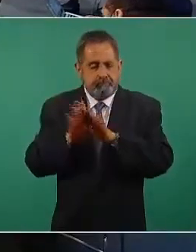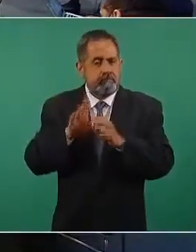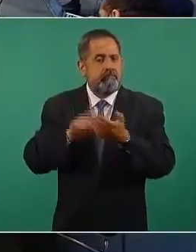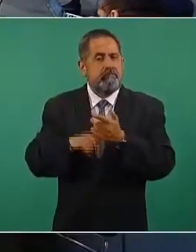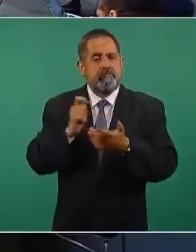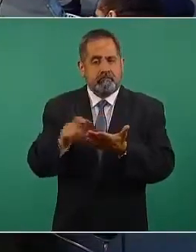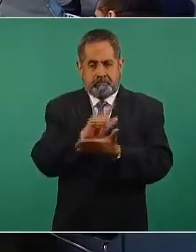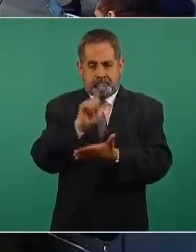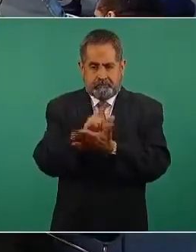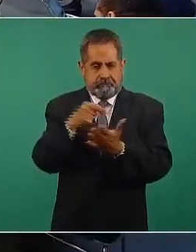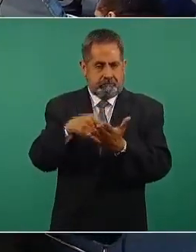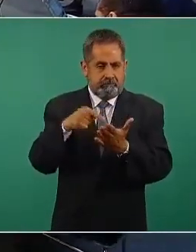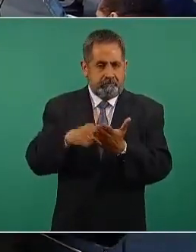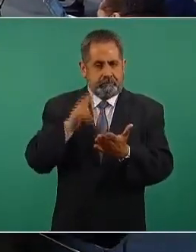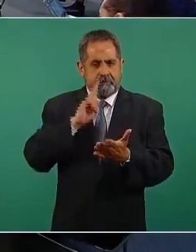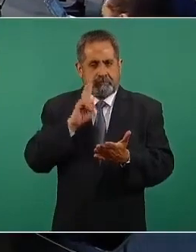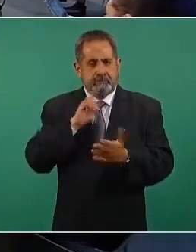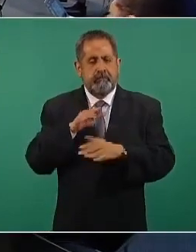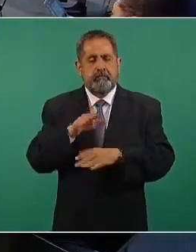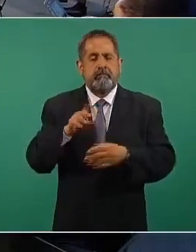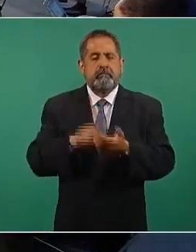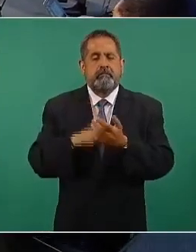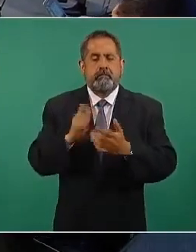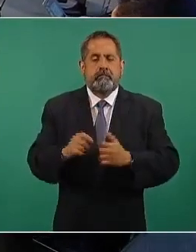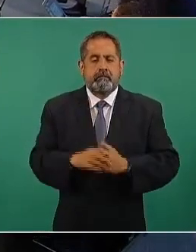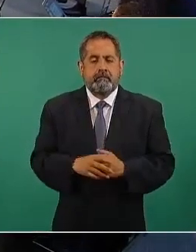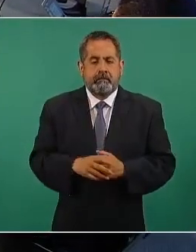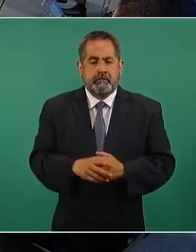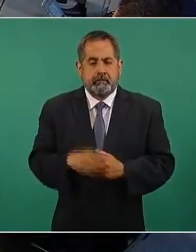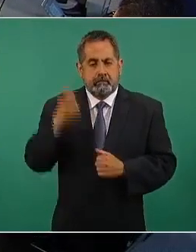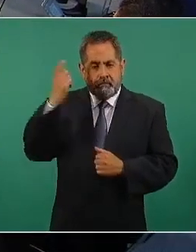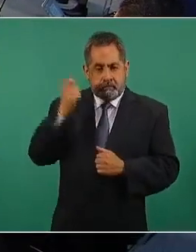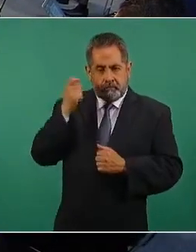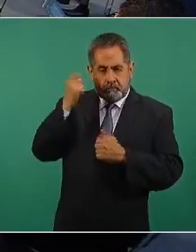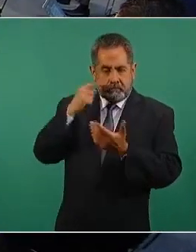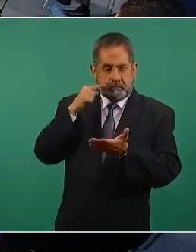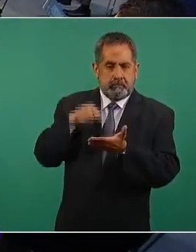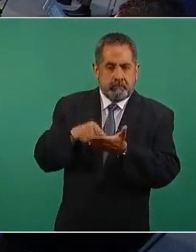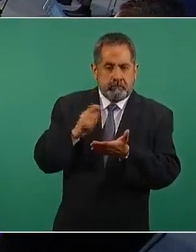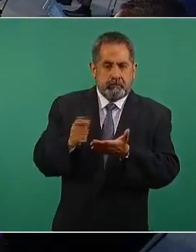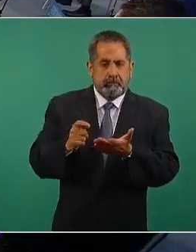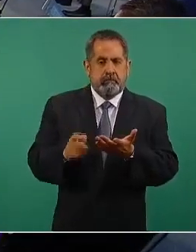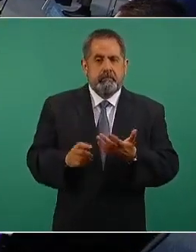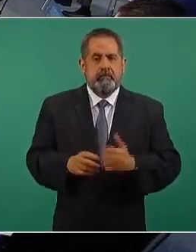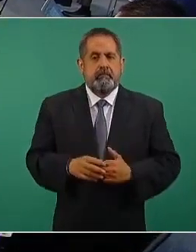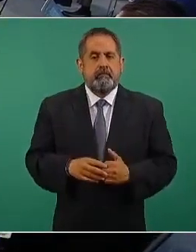las leyes que tienen que ver con las pensiones